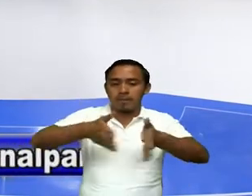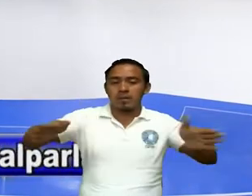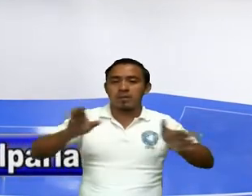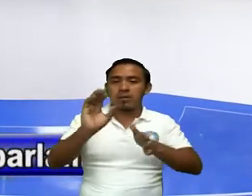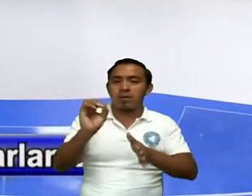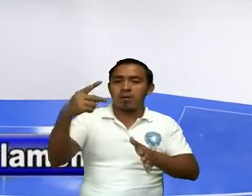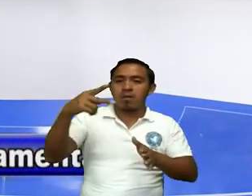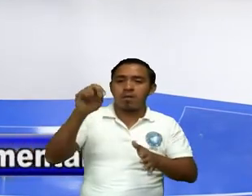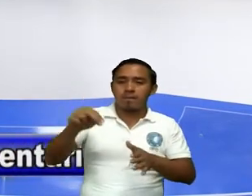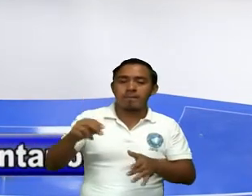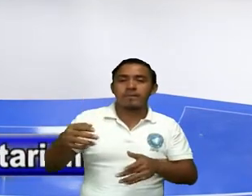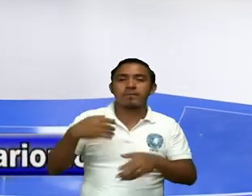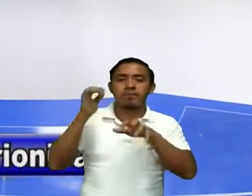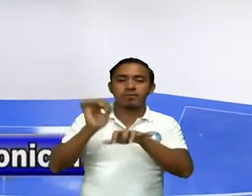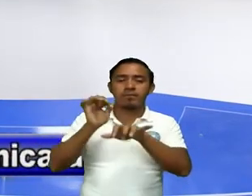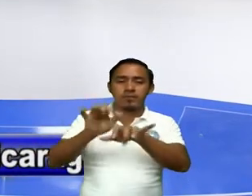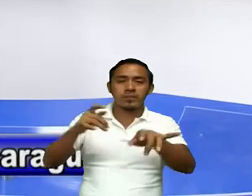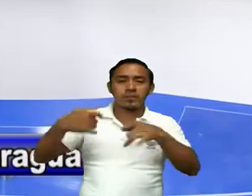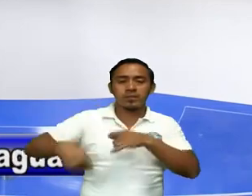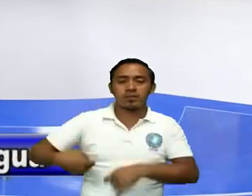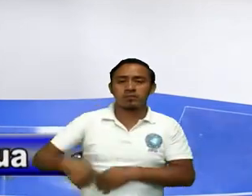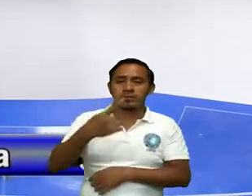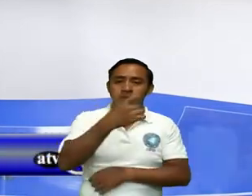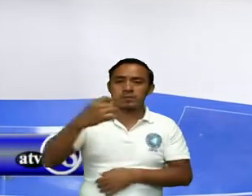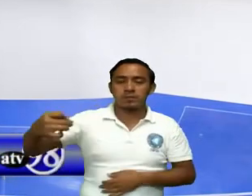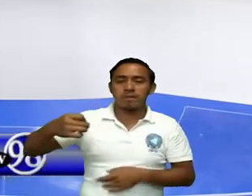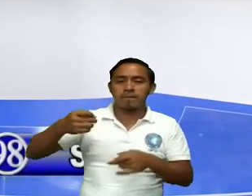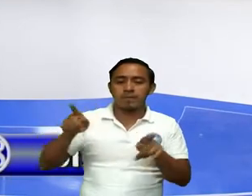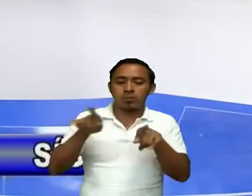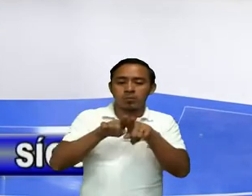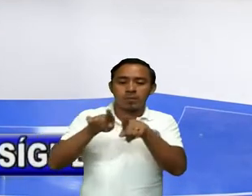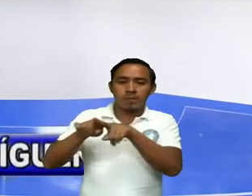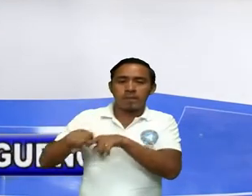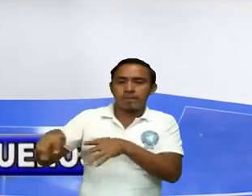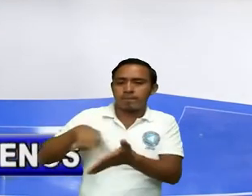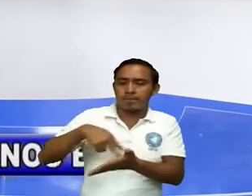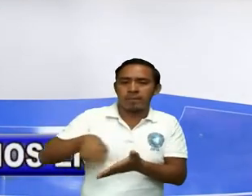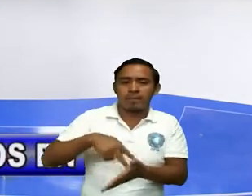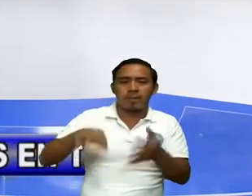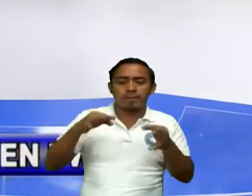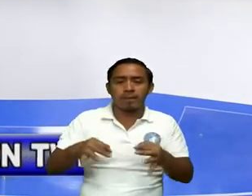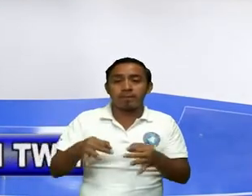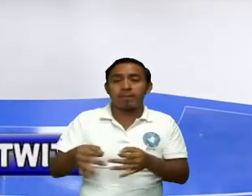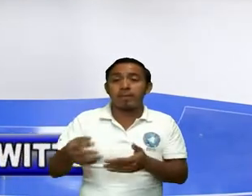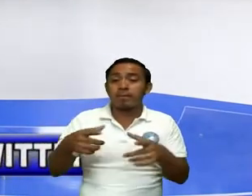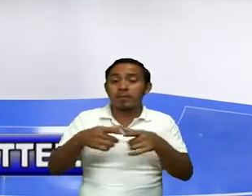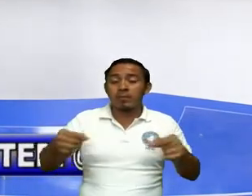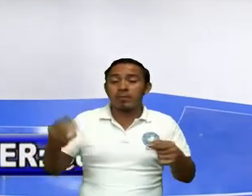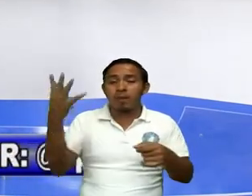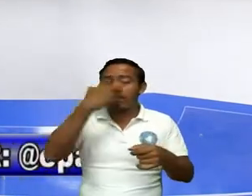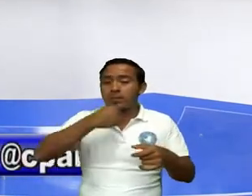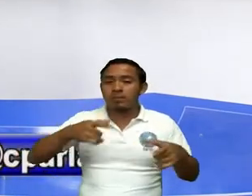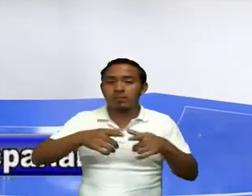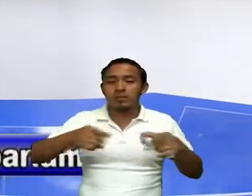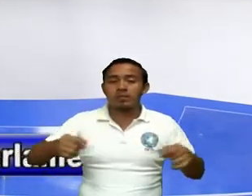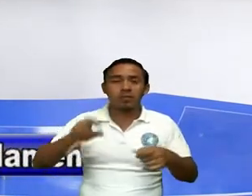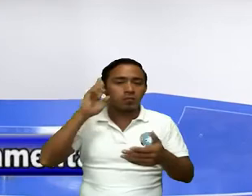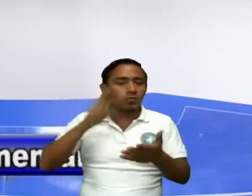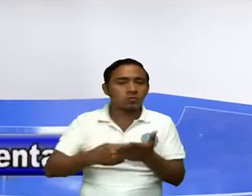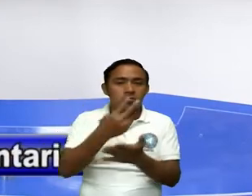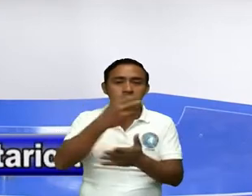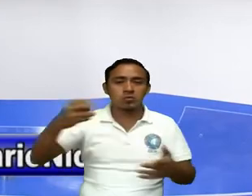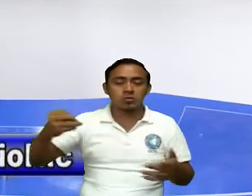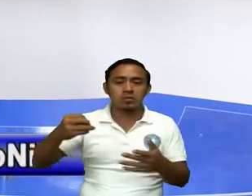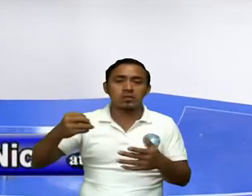este 14 de septiembre. 100 parejas se preparan para bailar impecablemente Managua, linda Managua, en honor al bicentenario